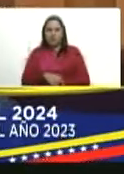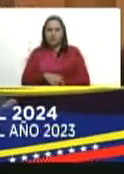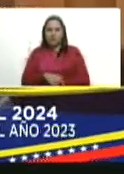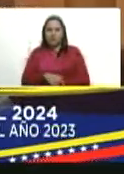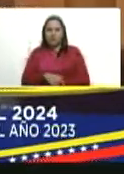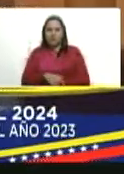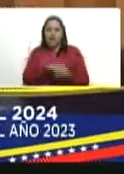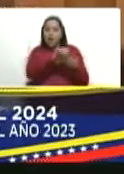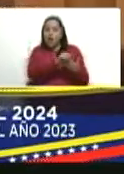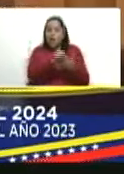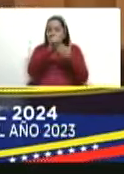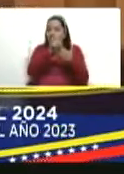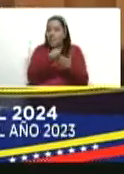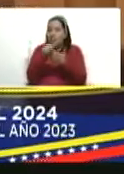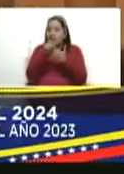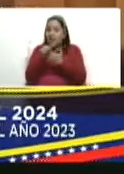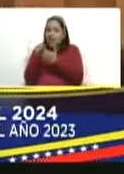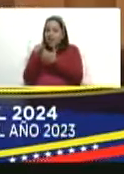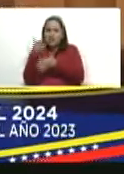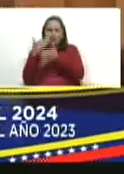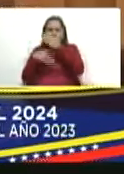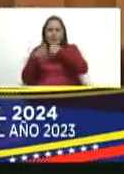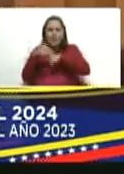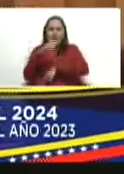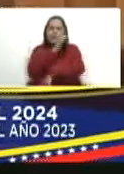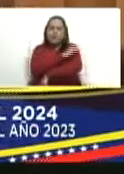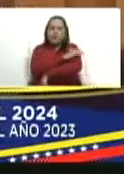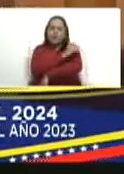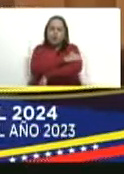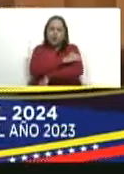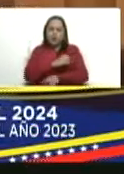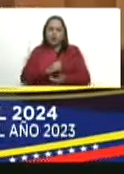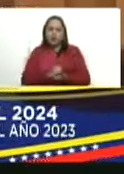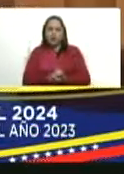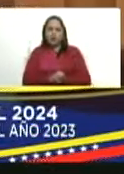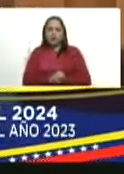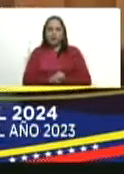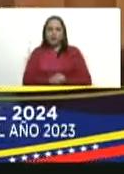los dirigentes para entonces de la oposición.